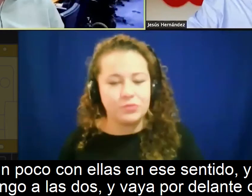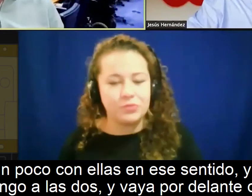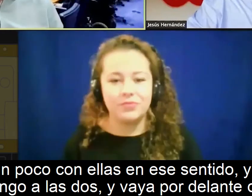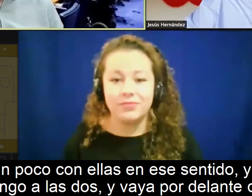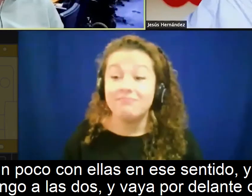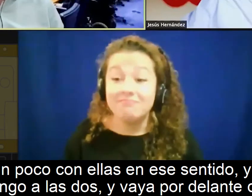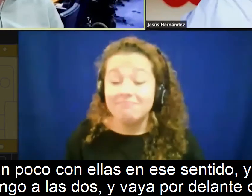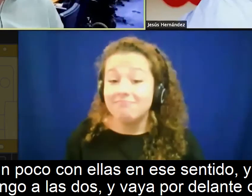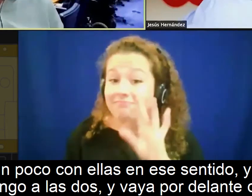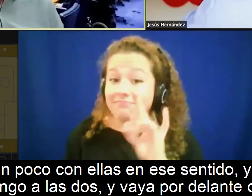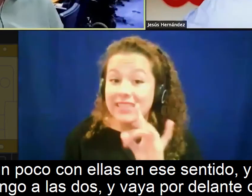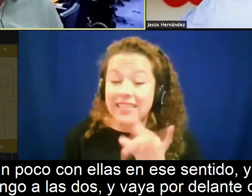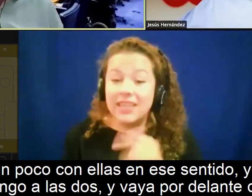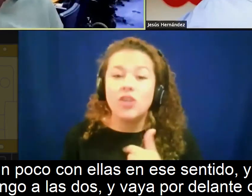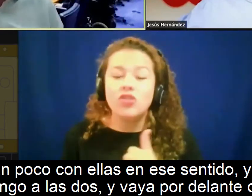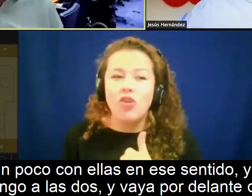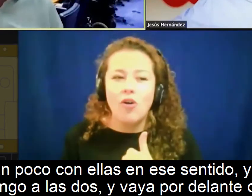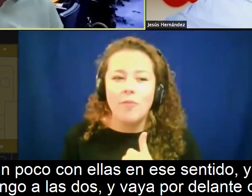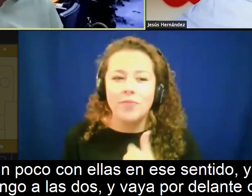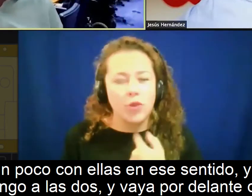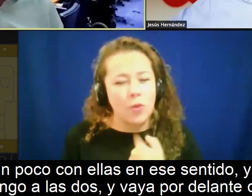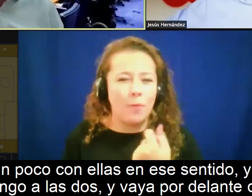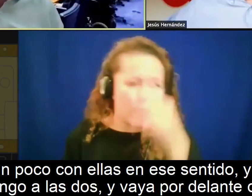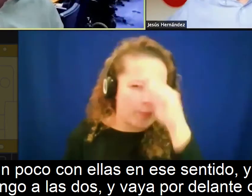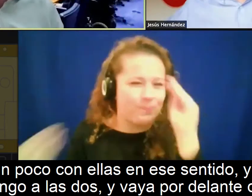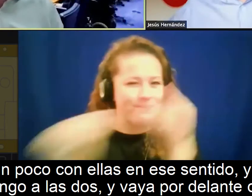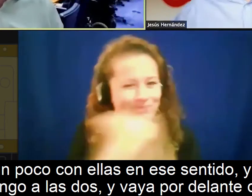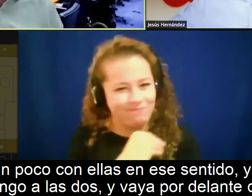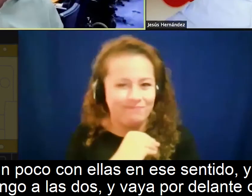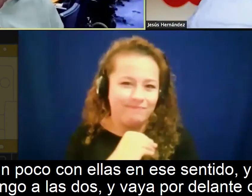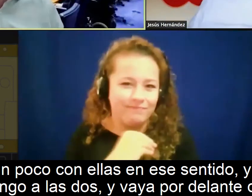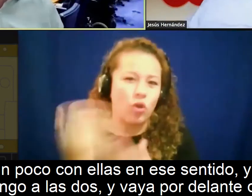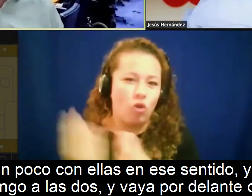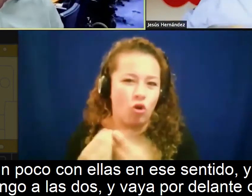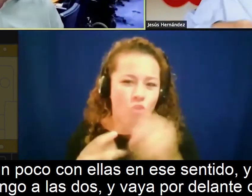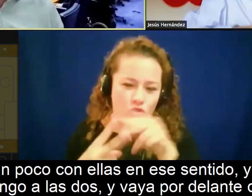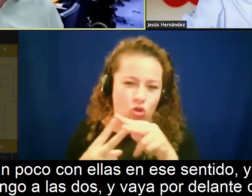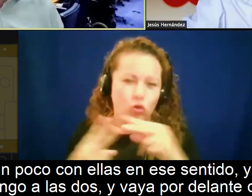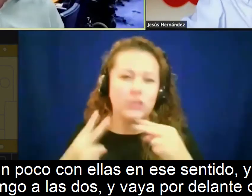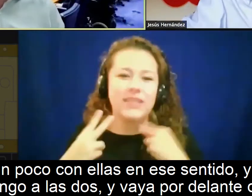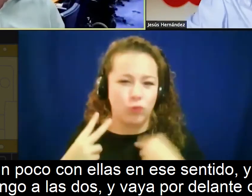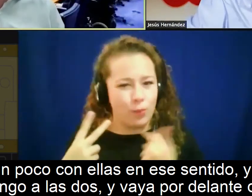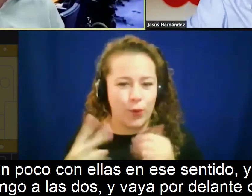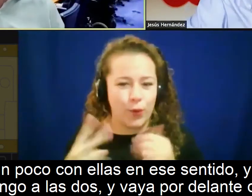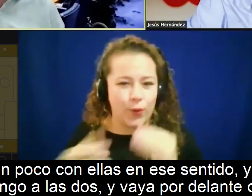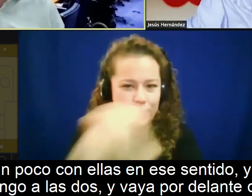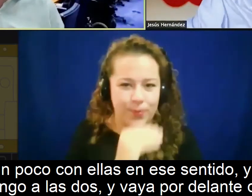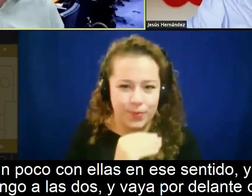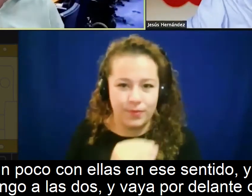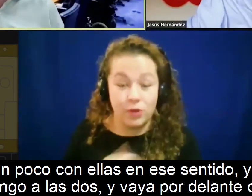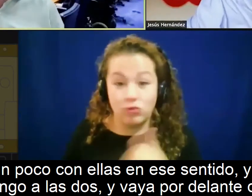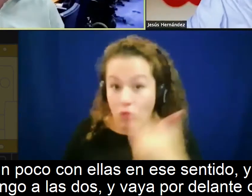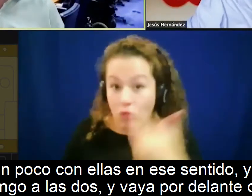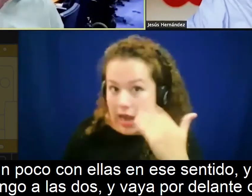yo, yo discrepo un poco con ellas en ese sentido y con el cariño que le tengo a las